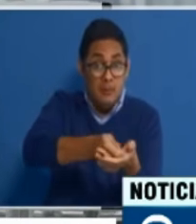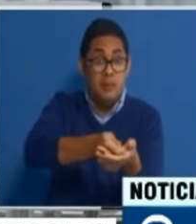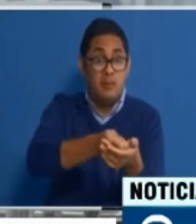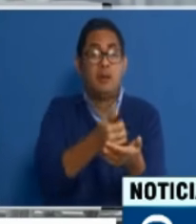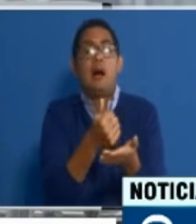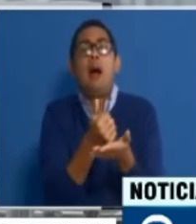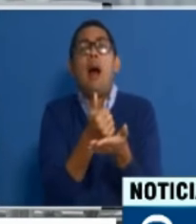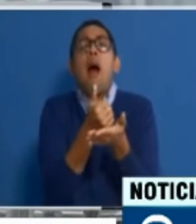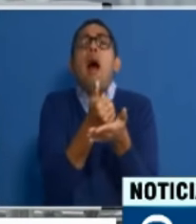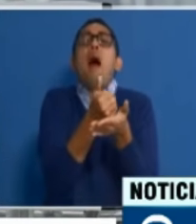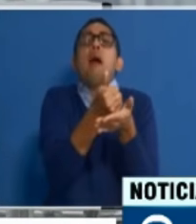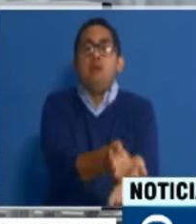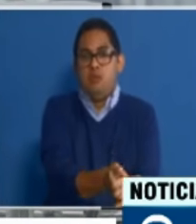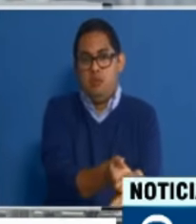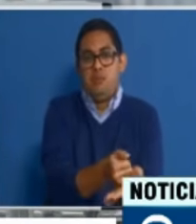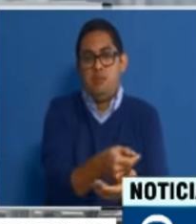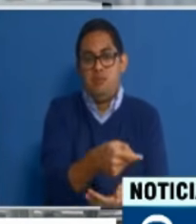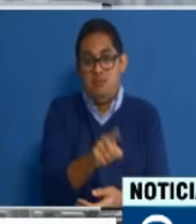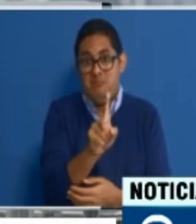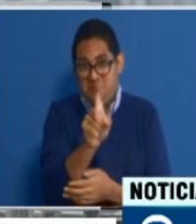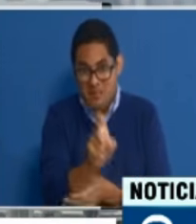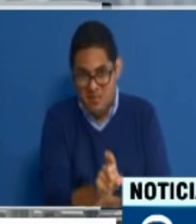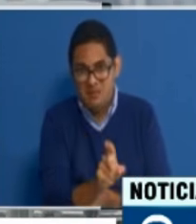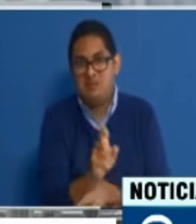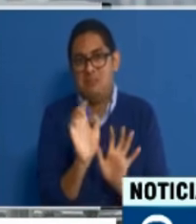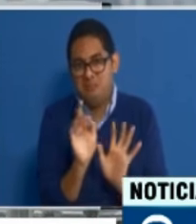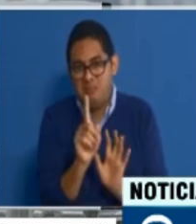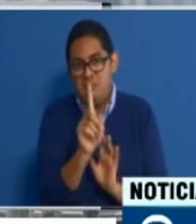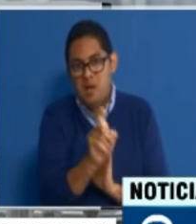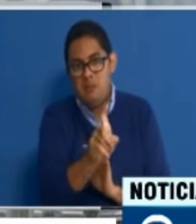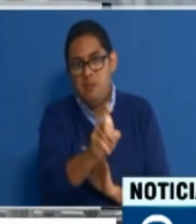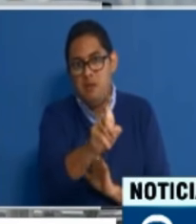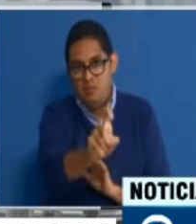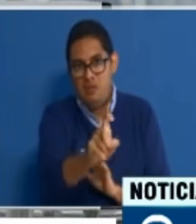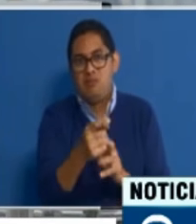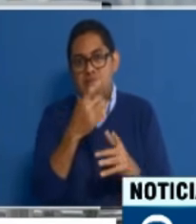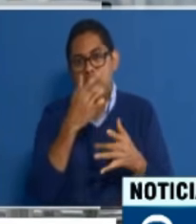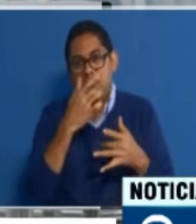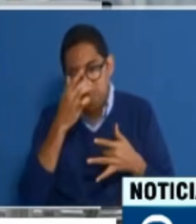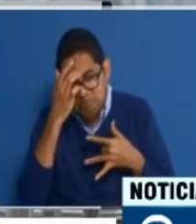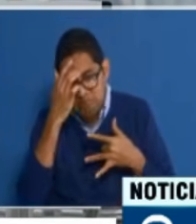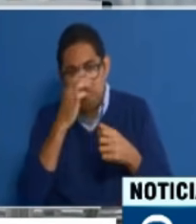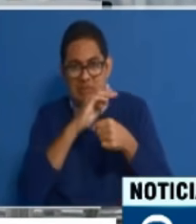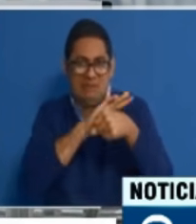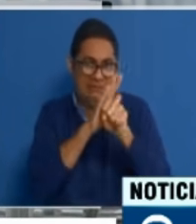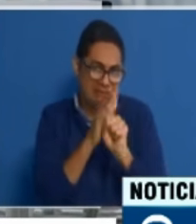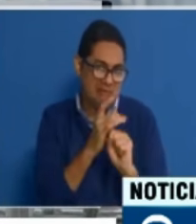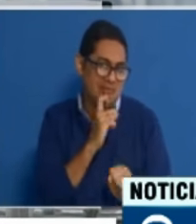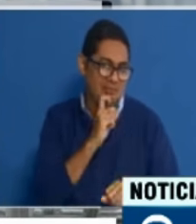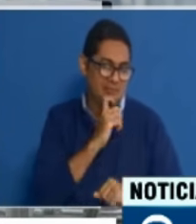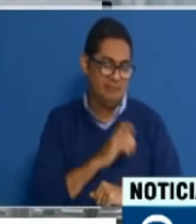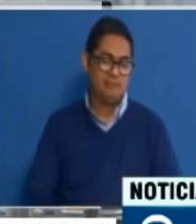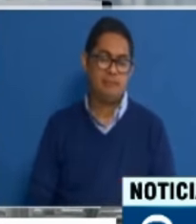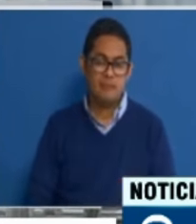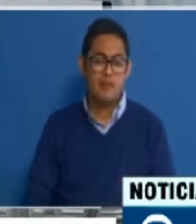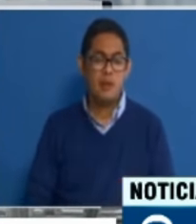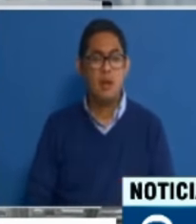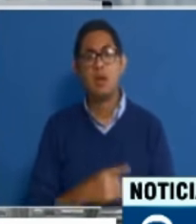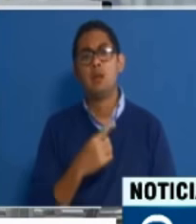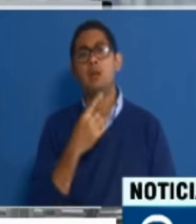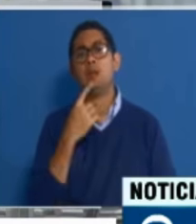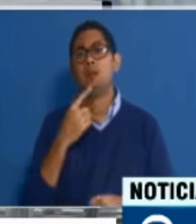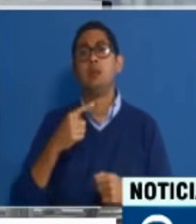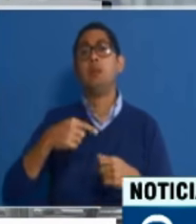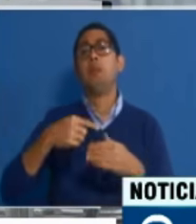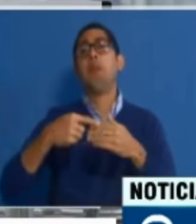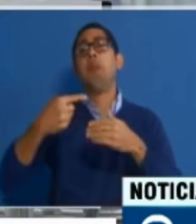para la subsistencia en estos meses del coronavirus. Y no le puedo decir